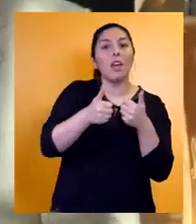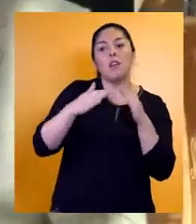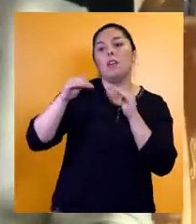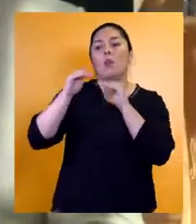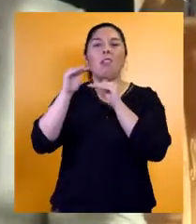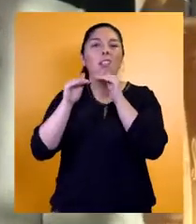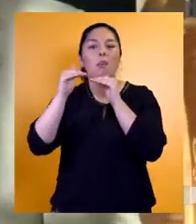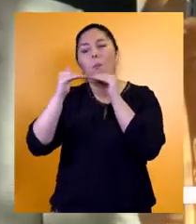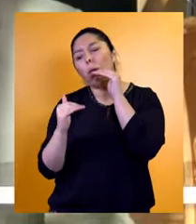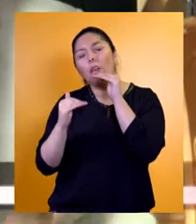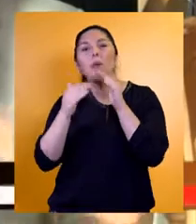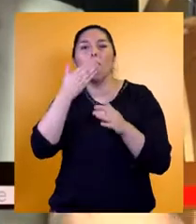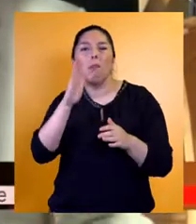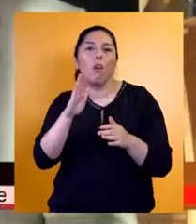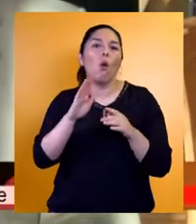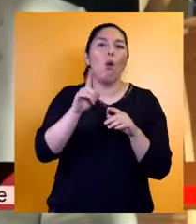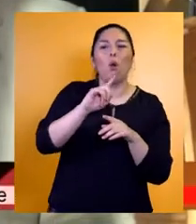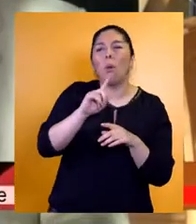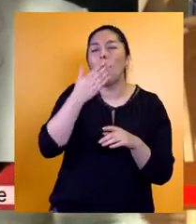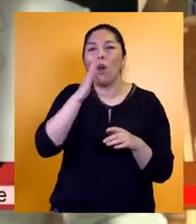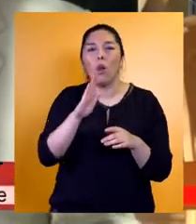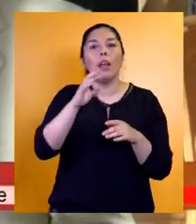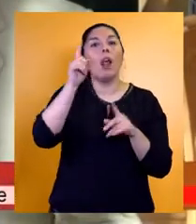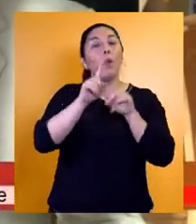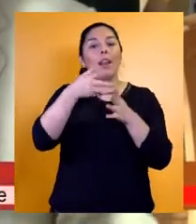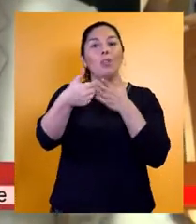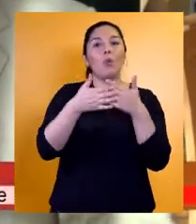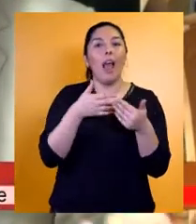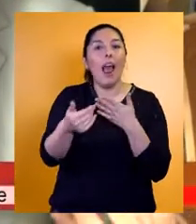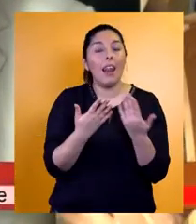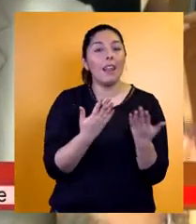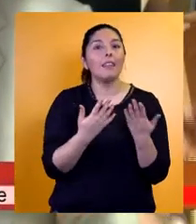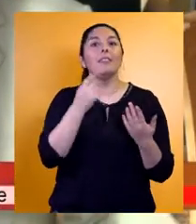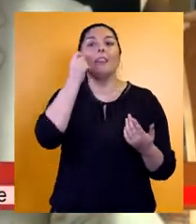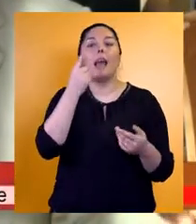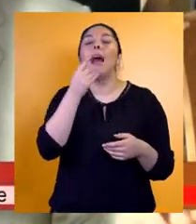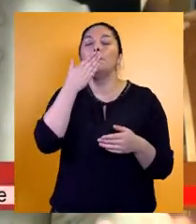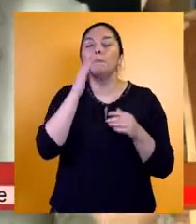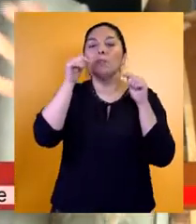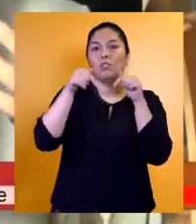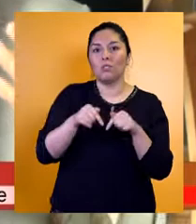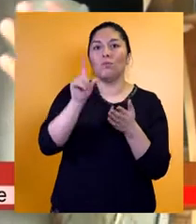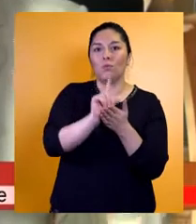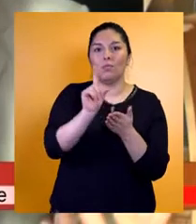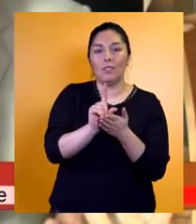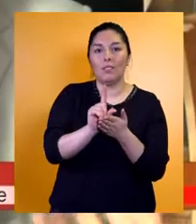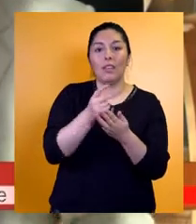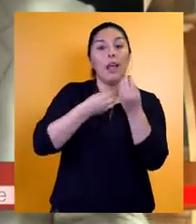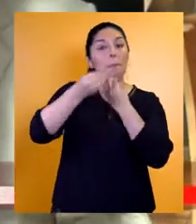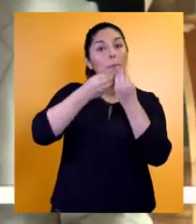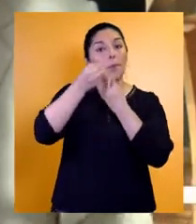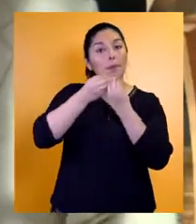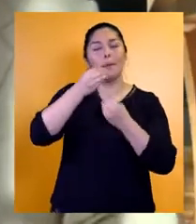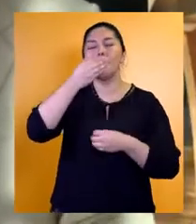a pastoreo, que tiene bienestar animal, que tiene condiciones naturales muy importantes y características nutricionales